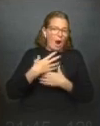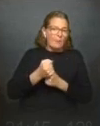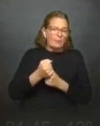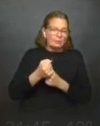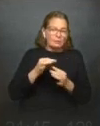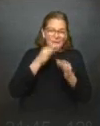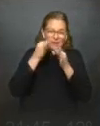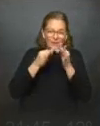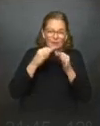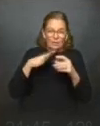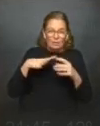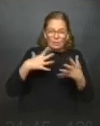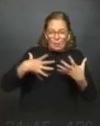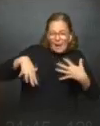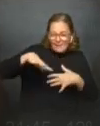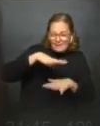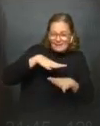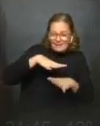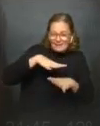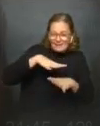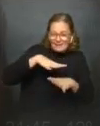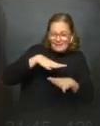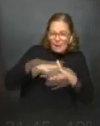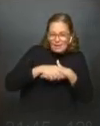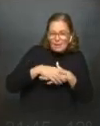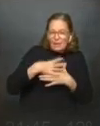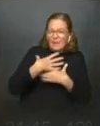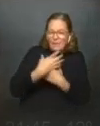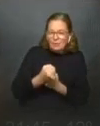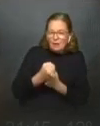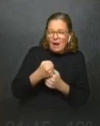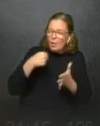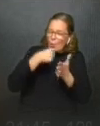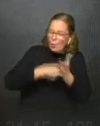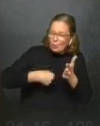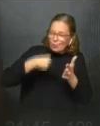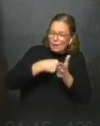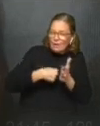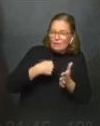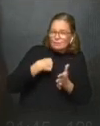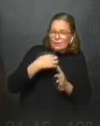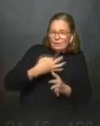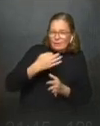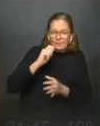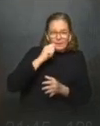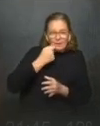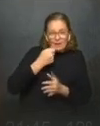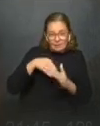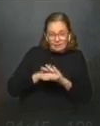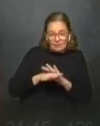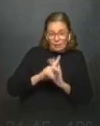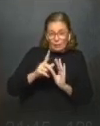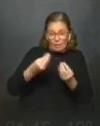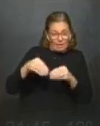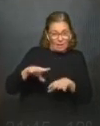Porque ese es el ambiente, es un ambiente muy amigable de la militancia, en el cual yo, la verdad, que me encanta ser parte y no voy a dejar